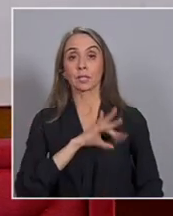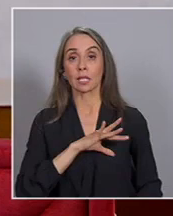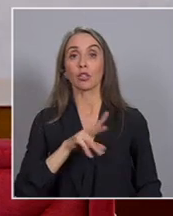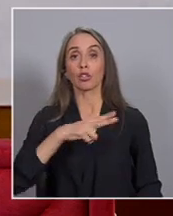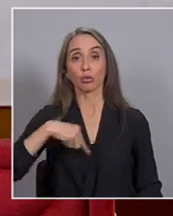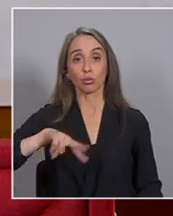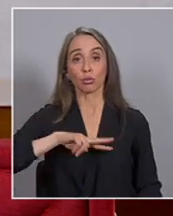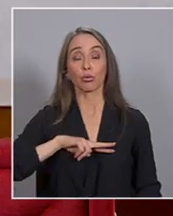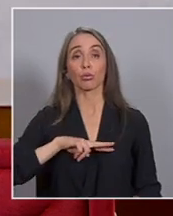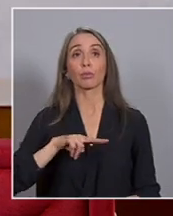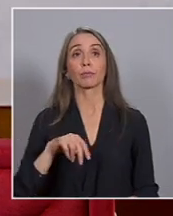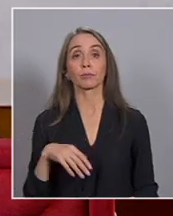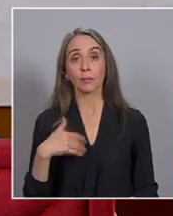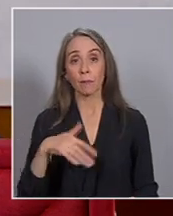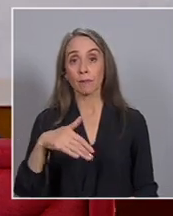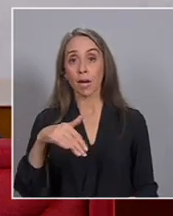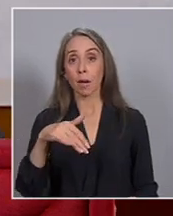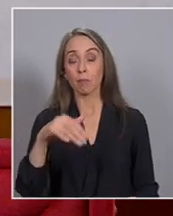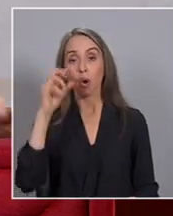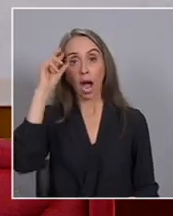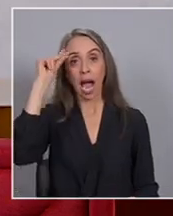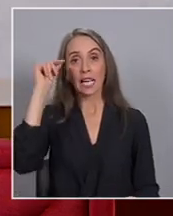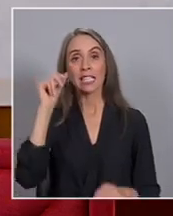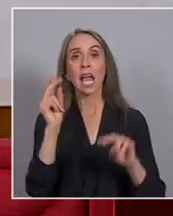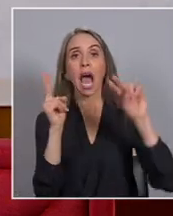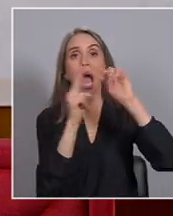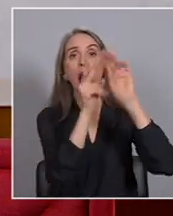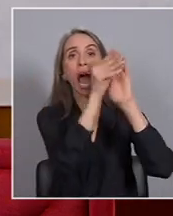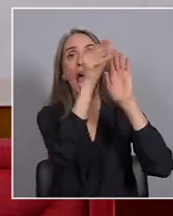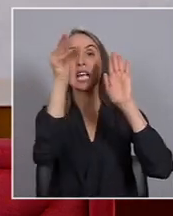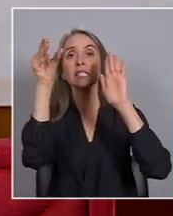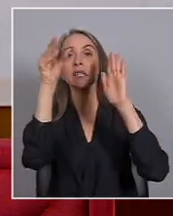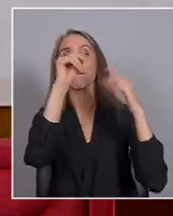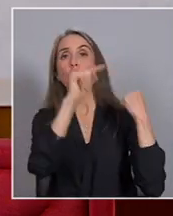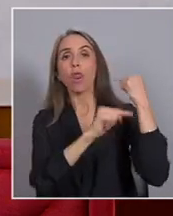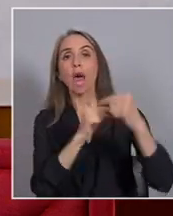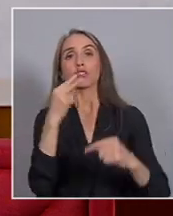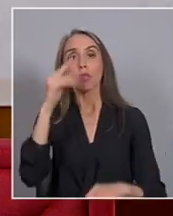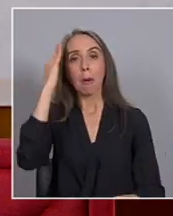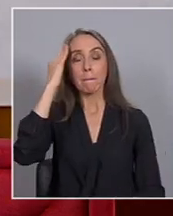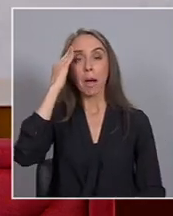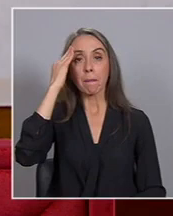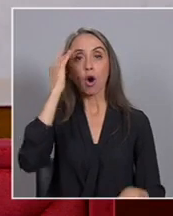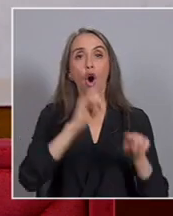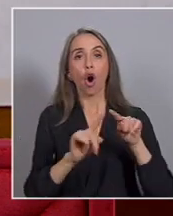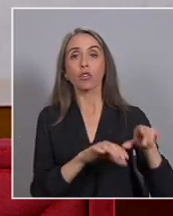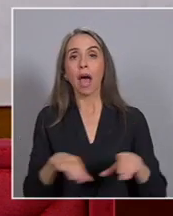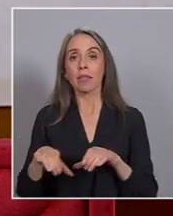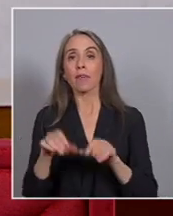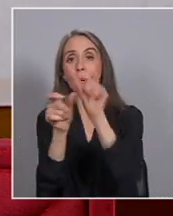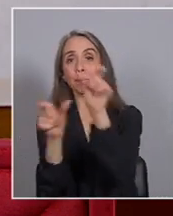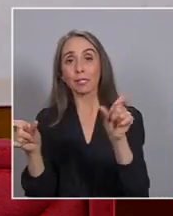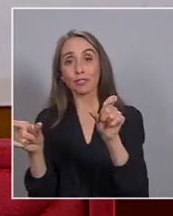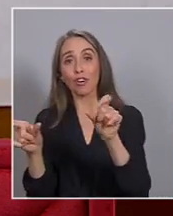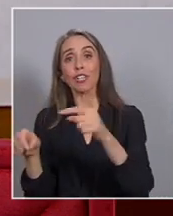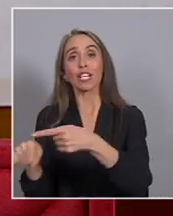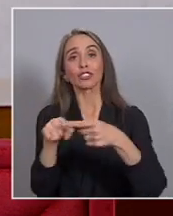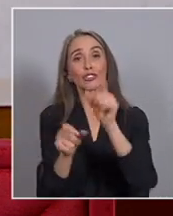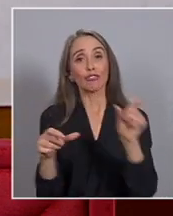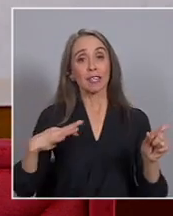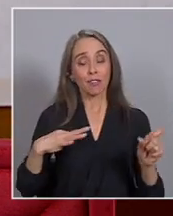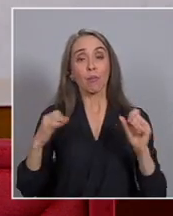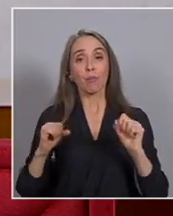vamos a impulsar la creación de un Archivo Nacional de la Memoria y un conjunto de actividades en los que la sociedad civil será la